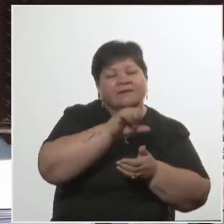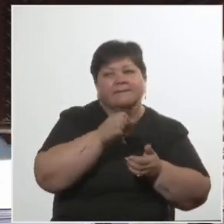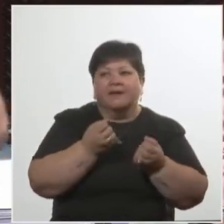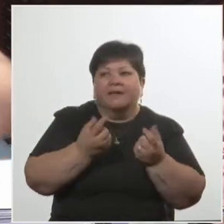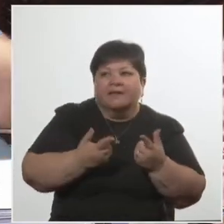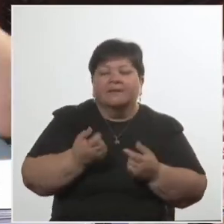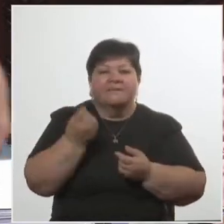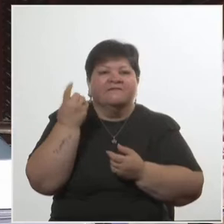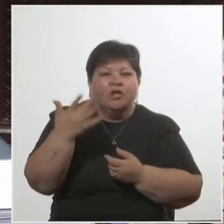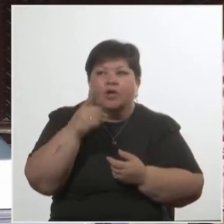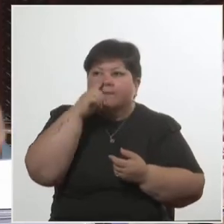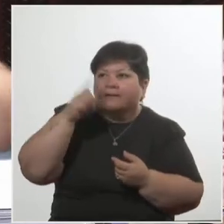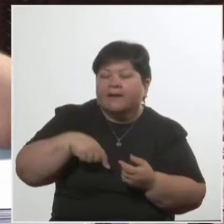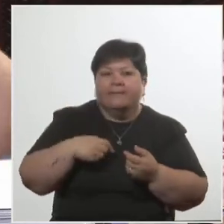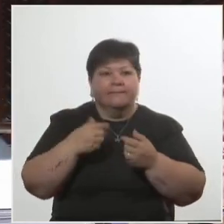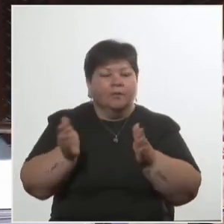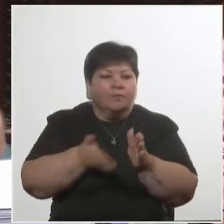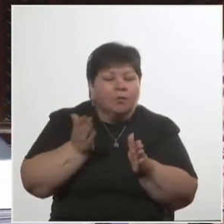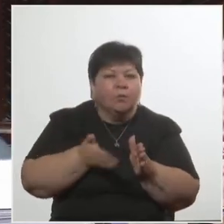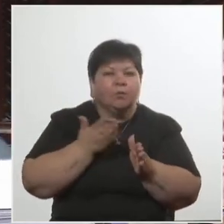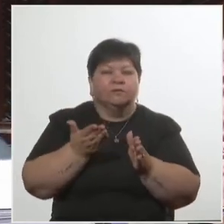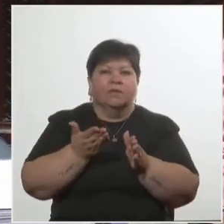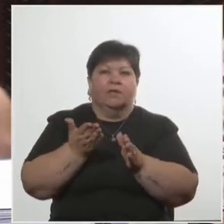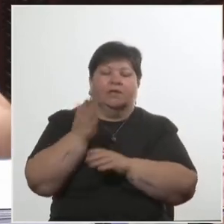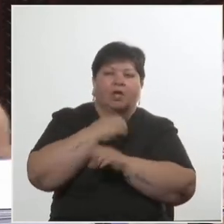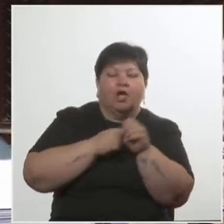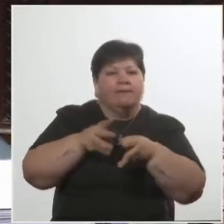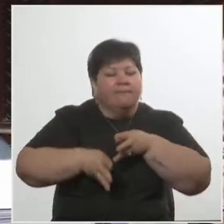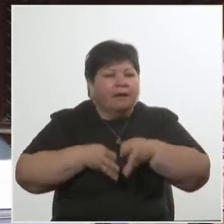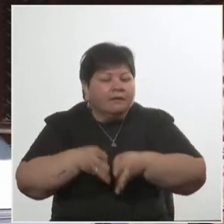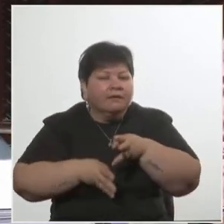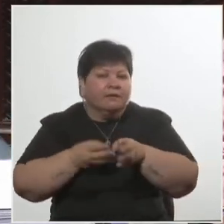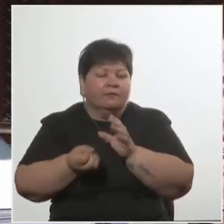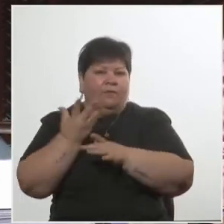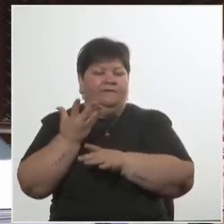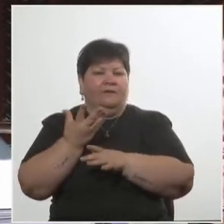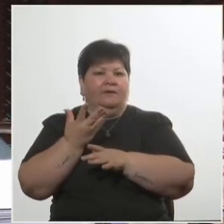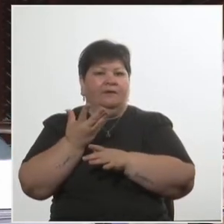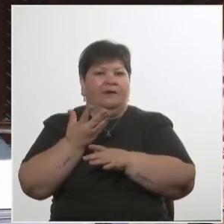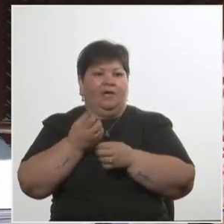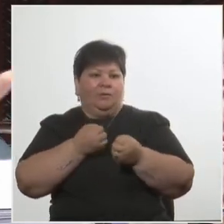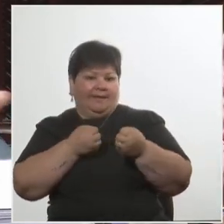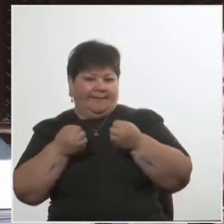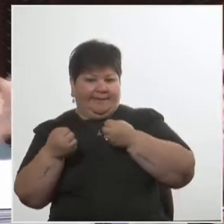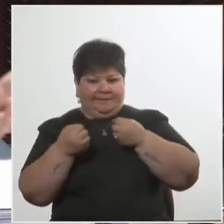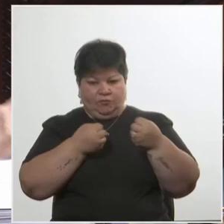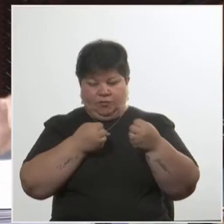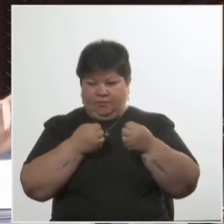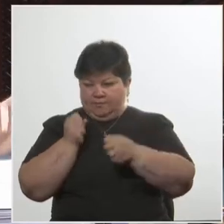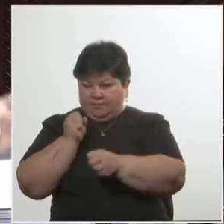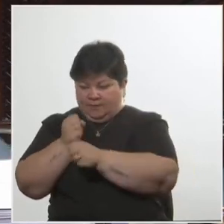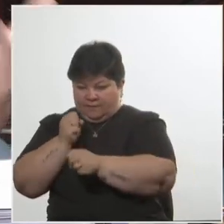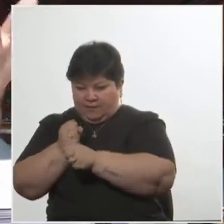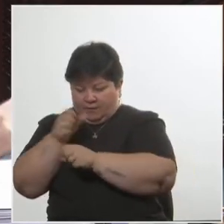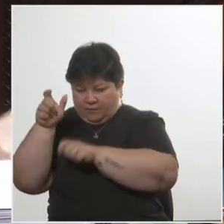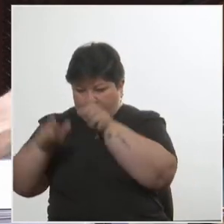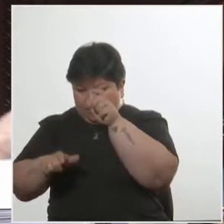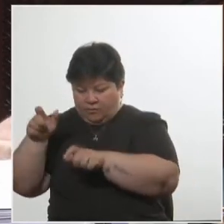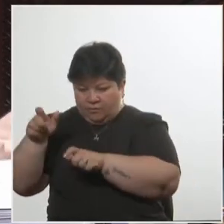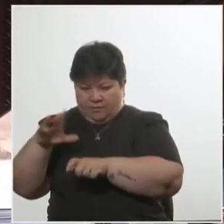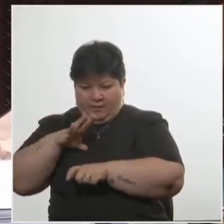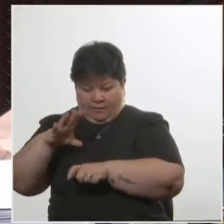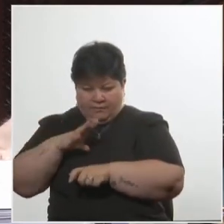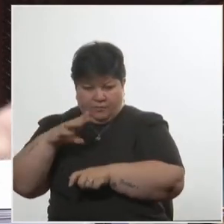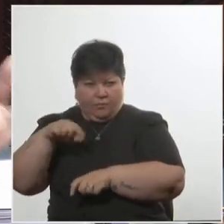valor para producir más rápido porque incorpora tecnología maquinaria Bueno hay una atención que se genera entre los puestos de trabajo que hoy